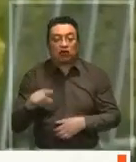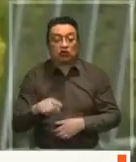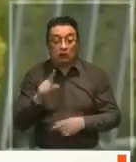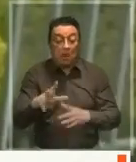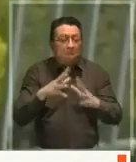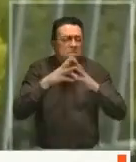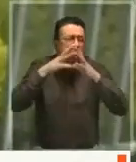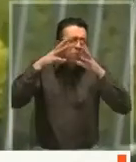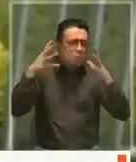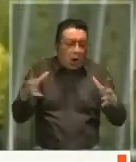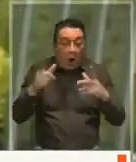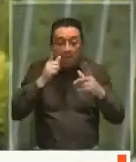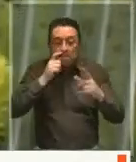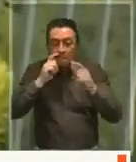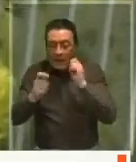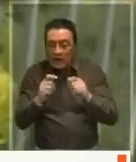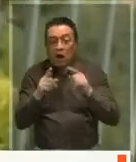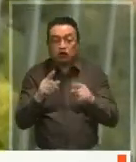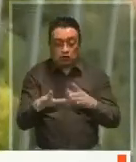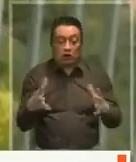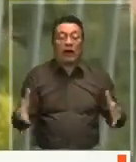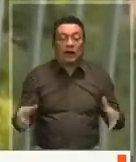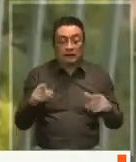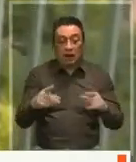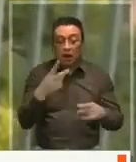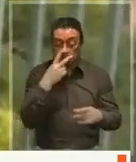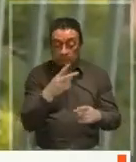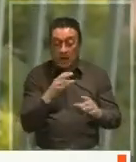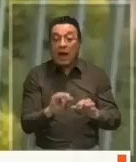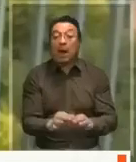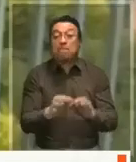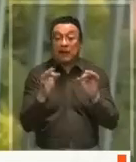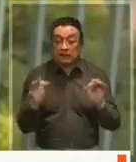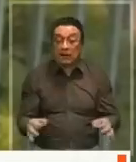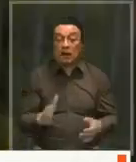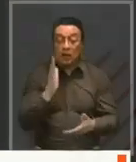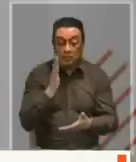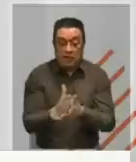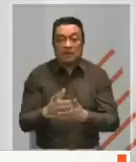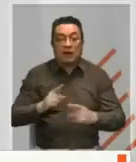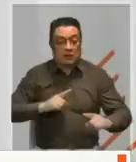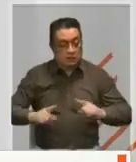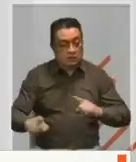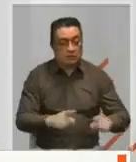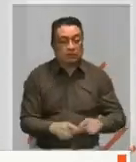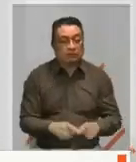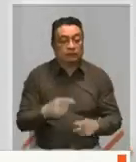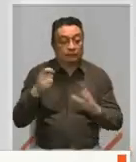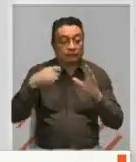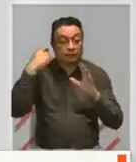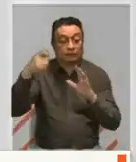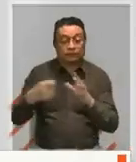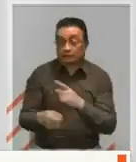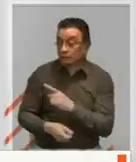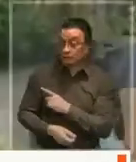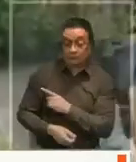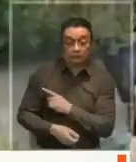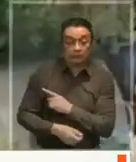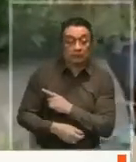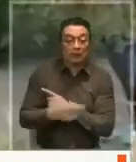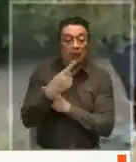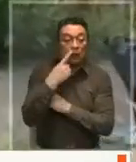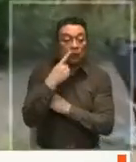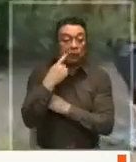peligrosas necesitan también una mirada especial Que obviamente vamos a coordinar imágenes como estas solo son prueba de los